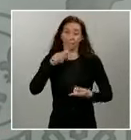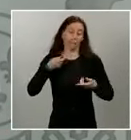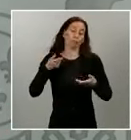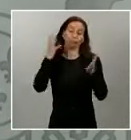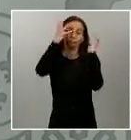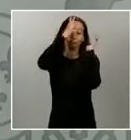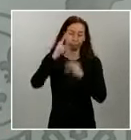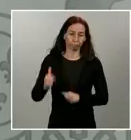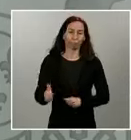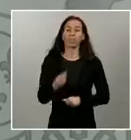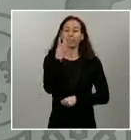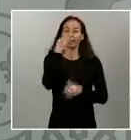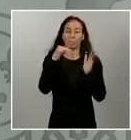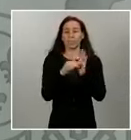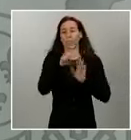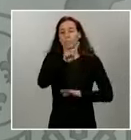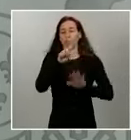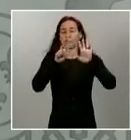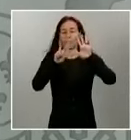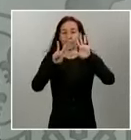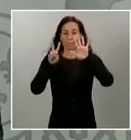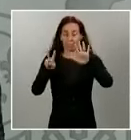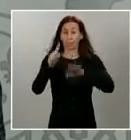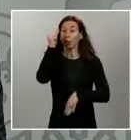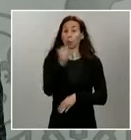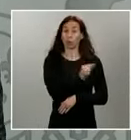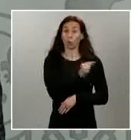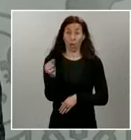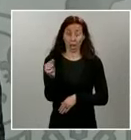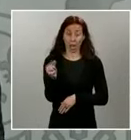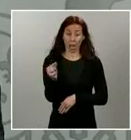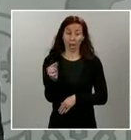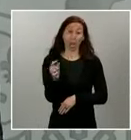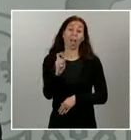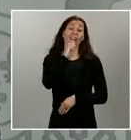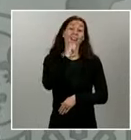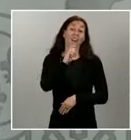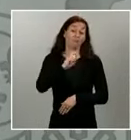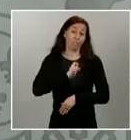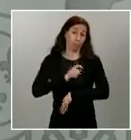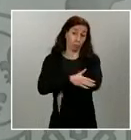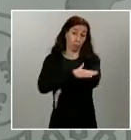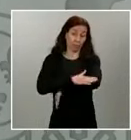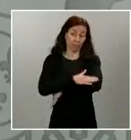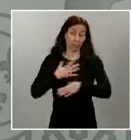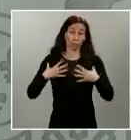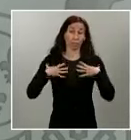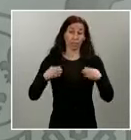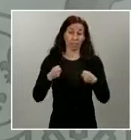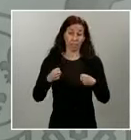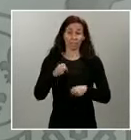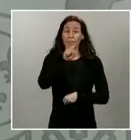3.477, lo que hace que en este momento el total de casos notificados al Ministerio de Sanidad sea de